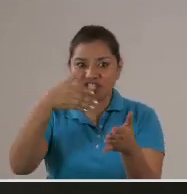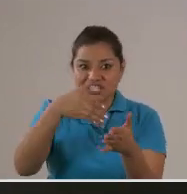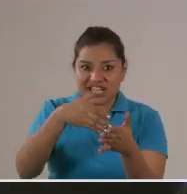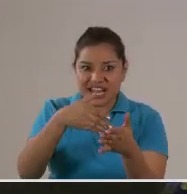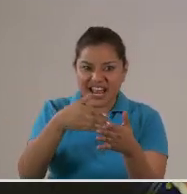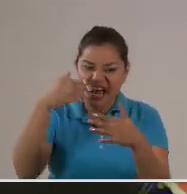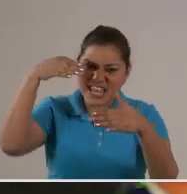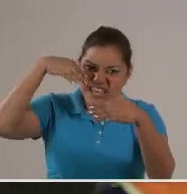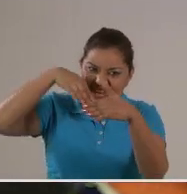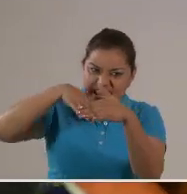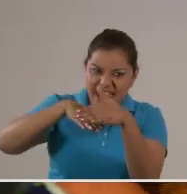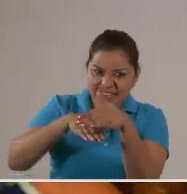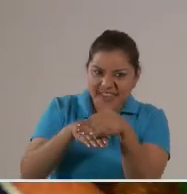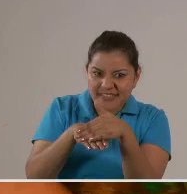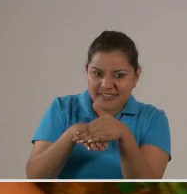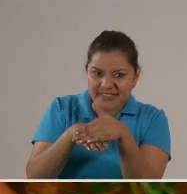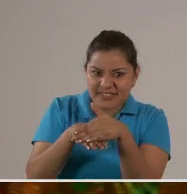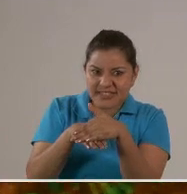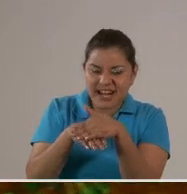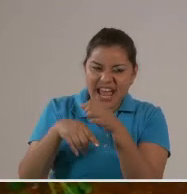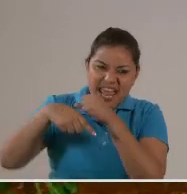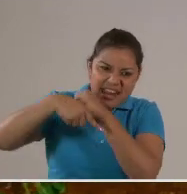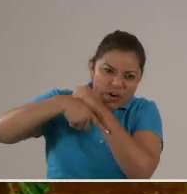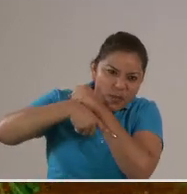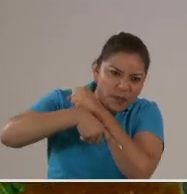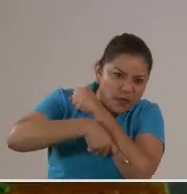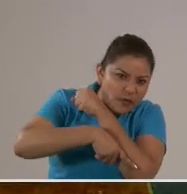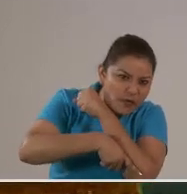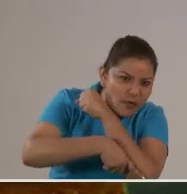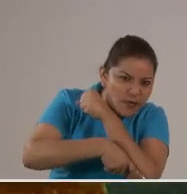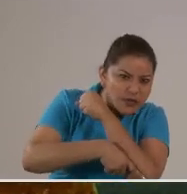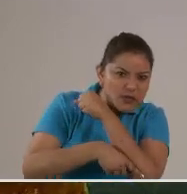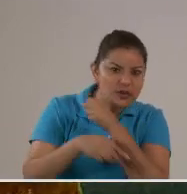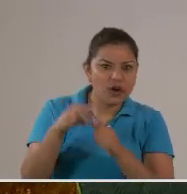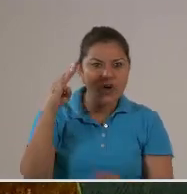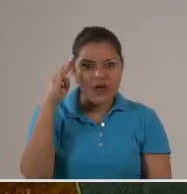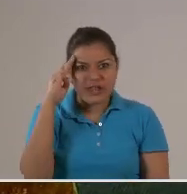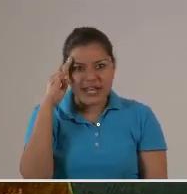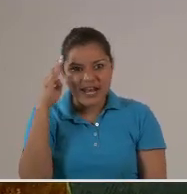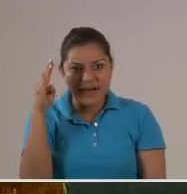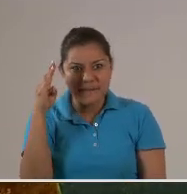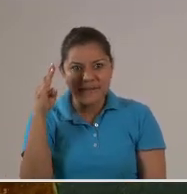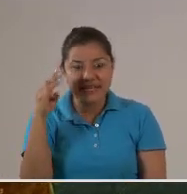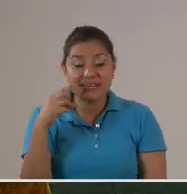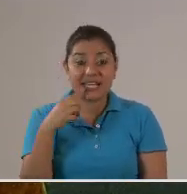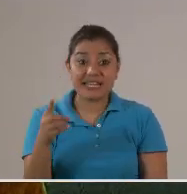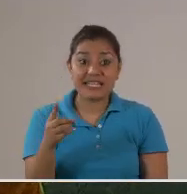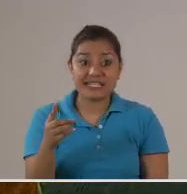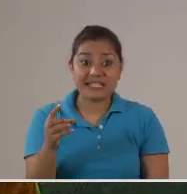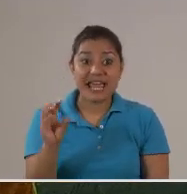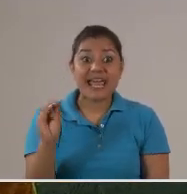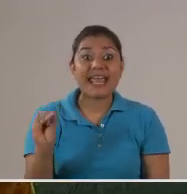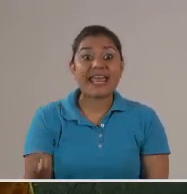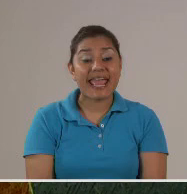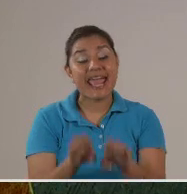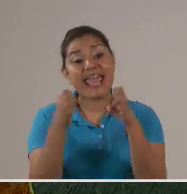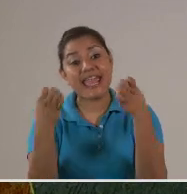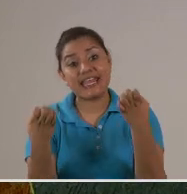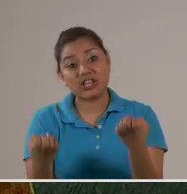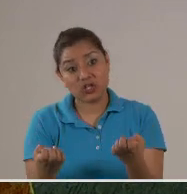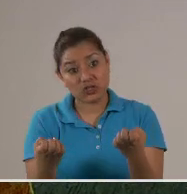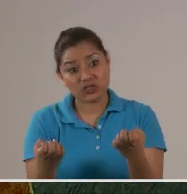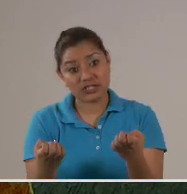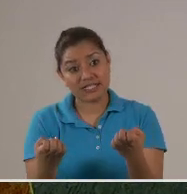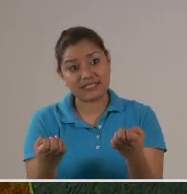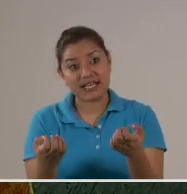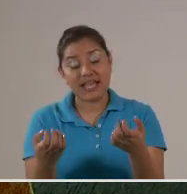en la concupiscencia entonces lo que sucede es que se engendra el pecado o se concibe